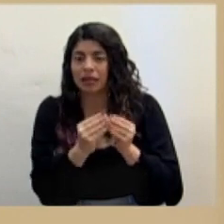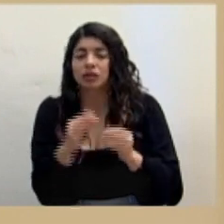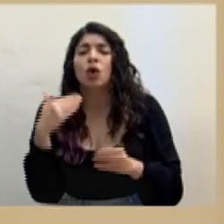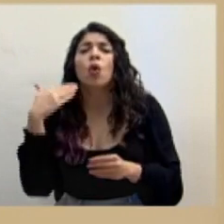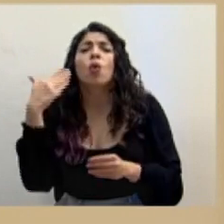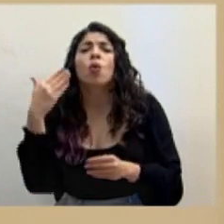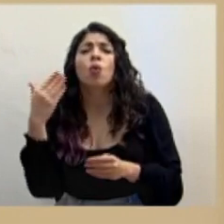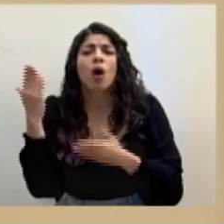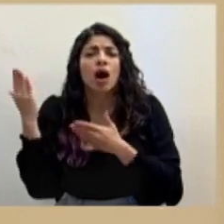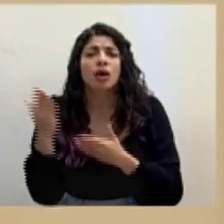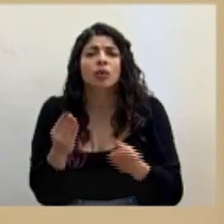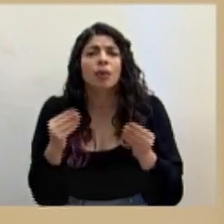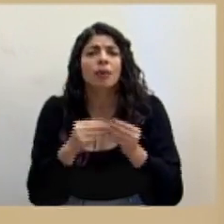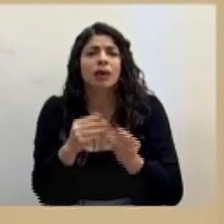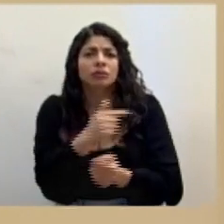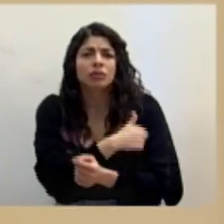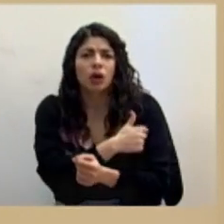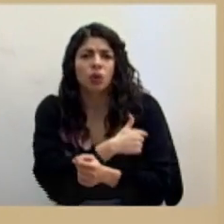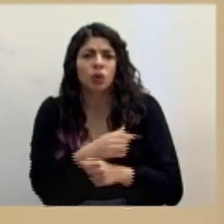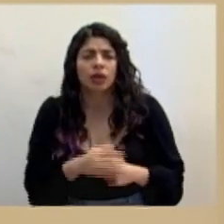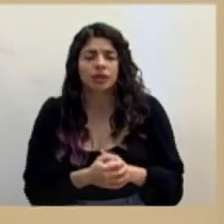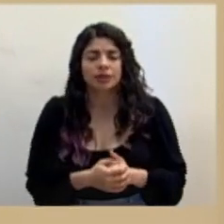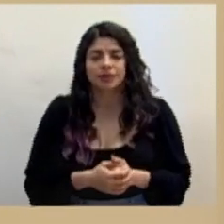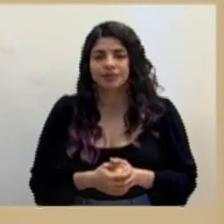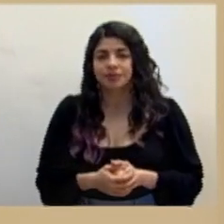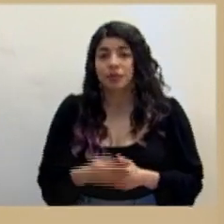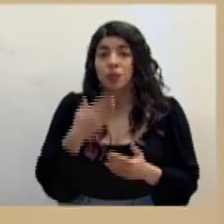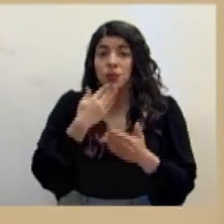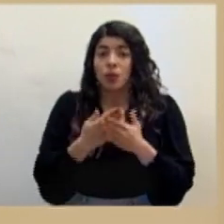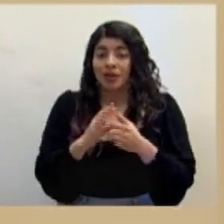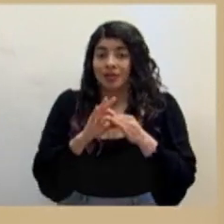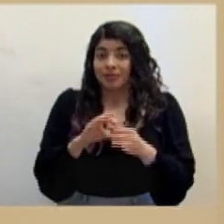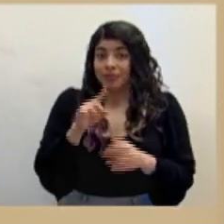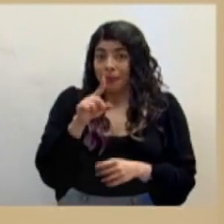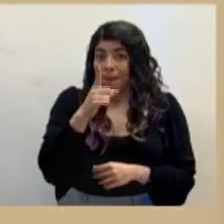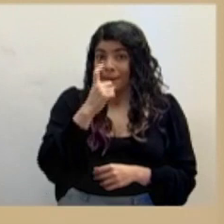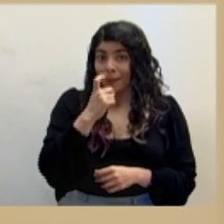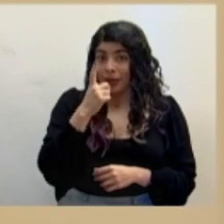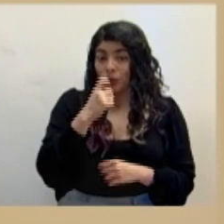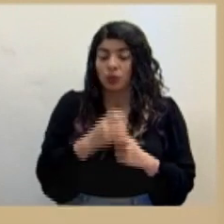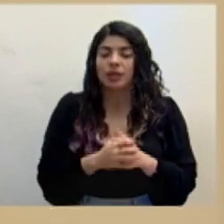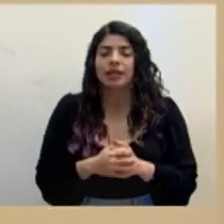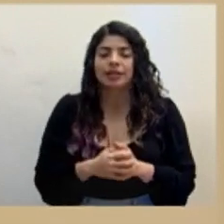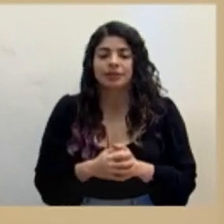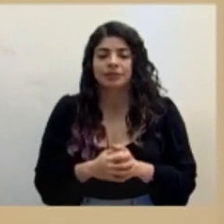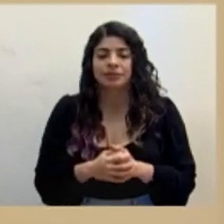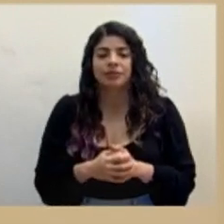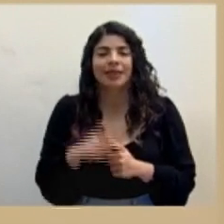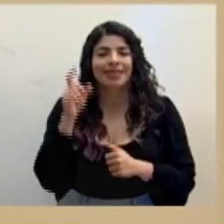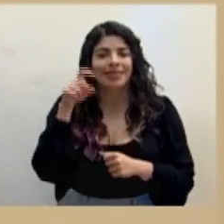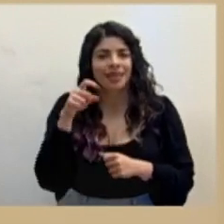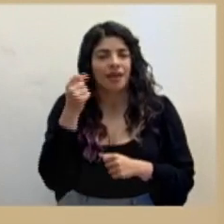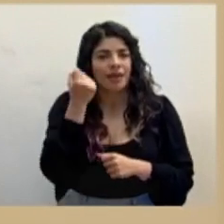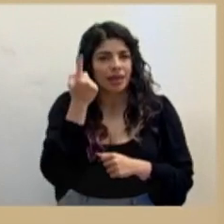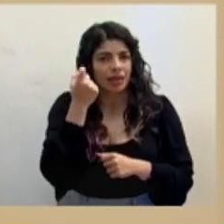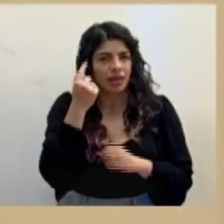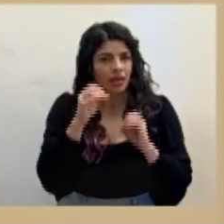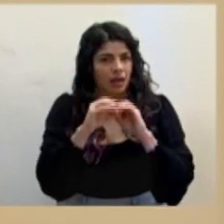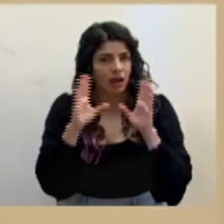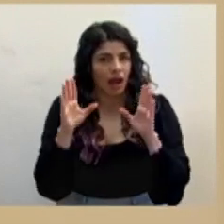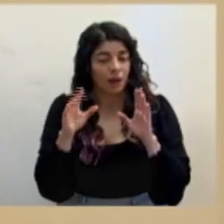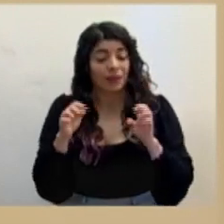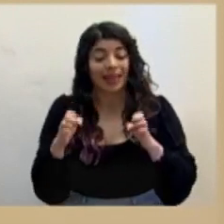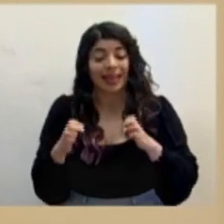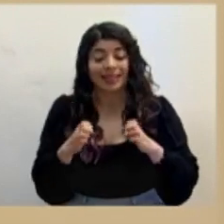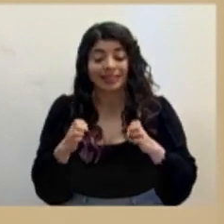más dosis al país. Bueno, en relación con esas preguntas, bueno, hay que tener claro que la